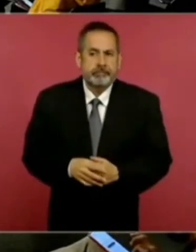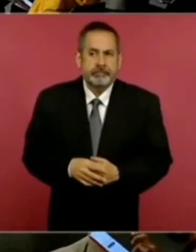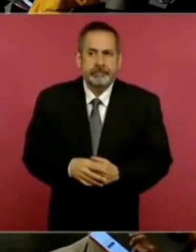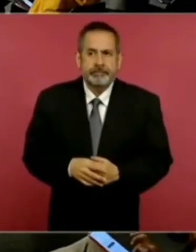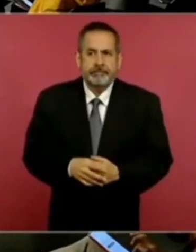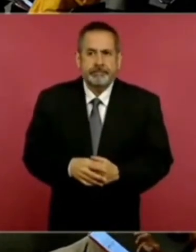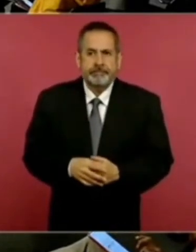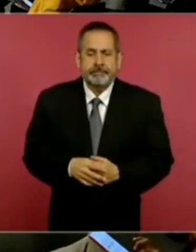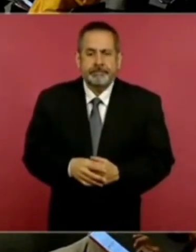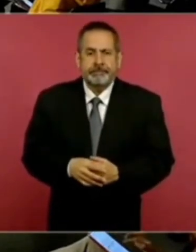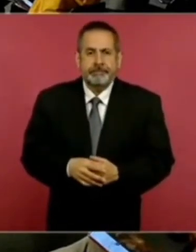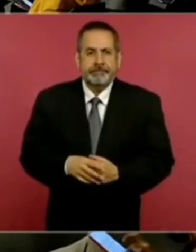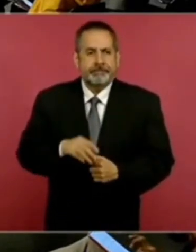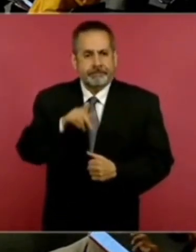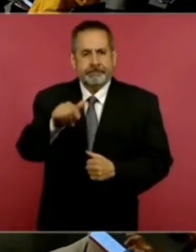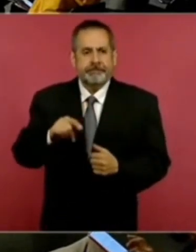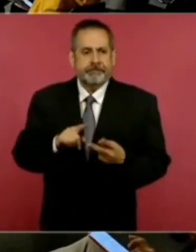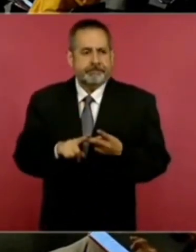a